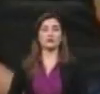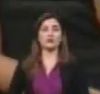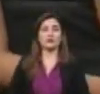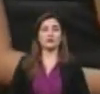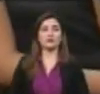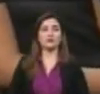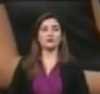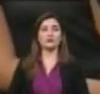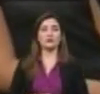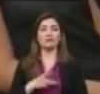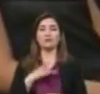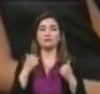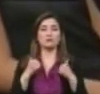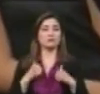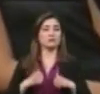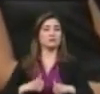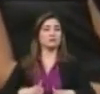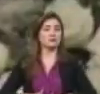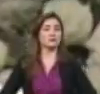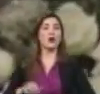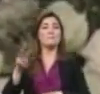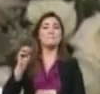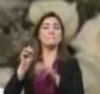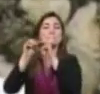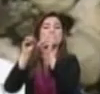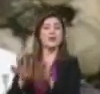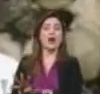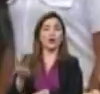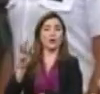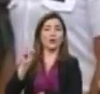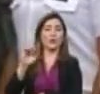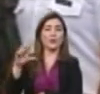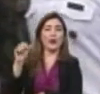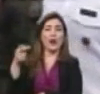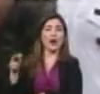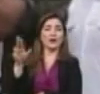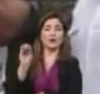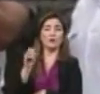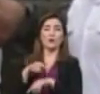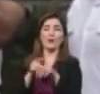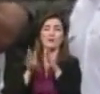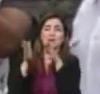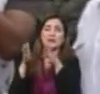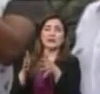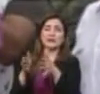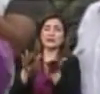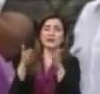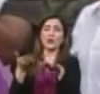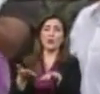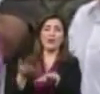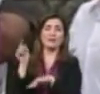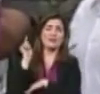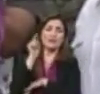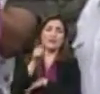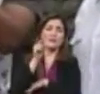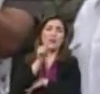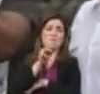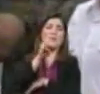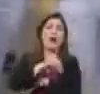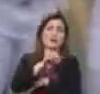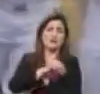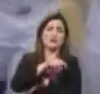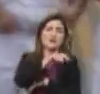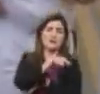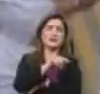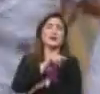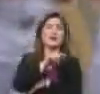La tristeza también embargó el cantón Milagro. Casi a la misma hora se realizaba el sepelio de otro de los fallecidos en Mataje este martes,